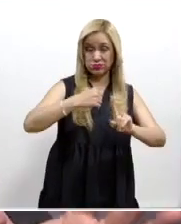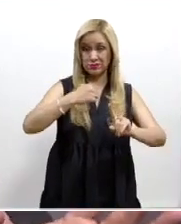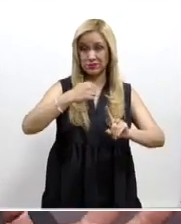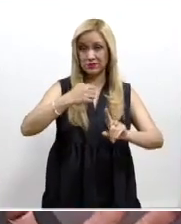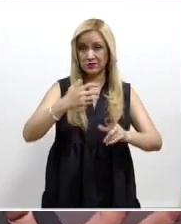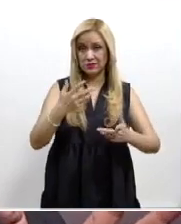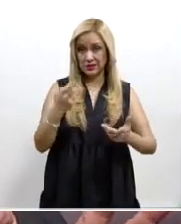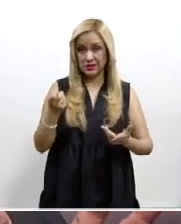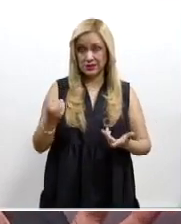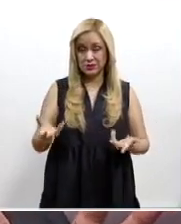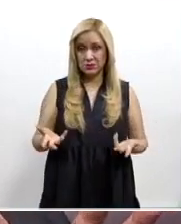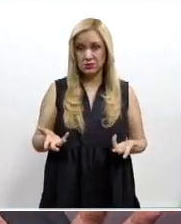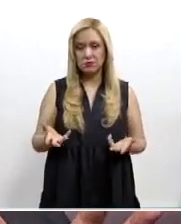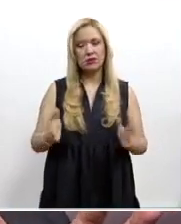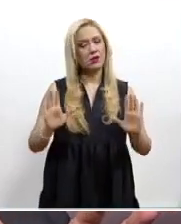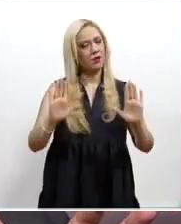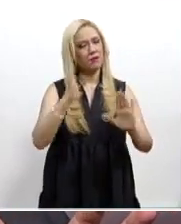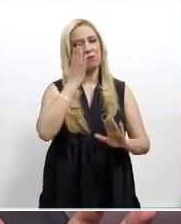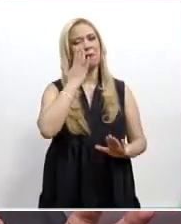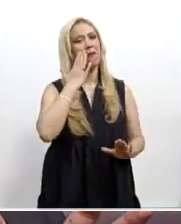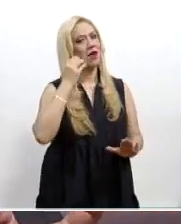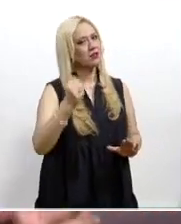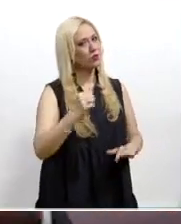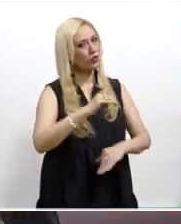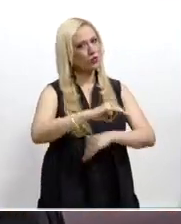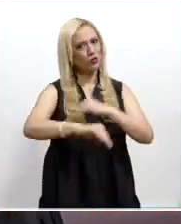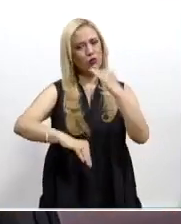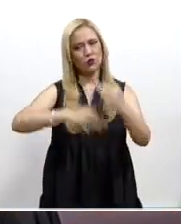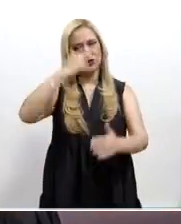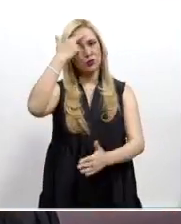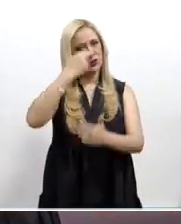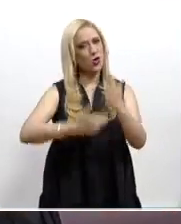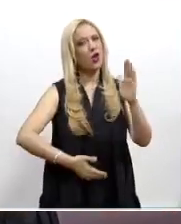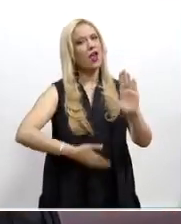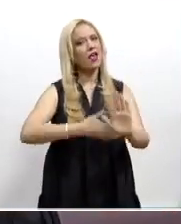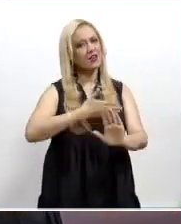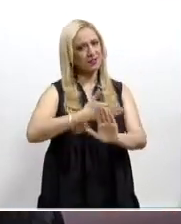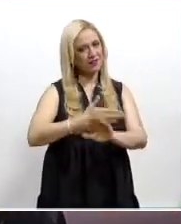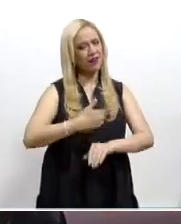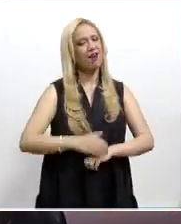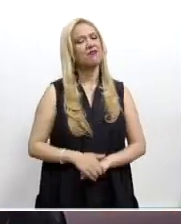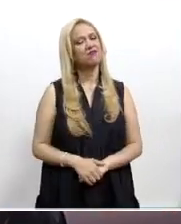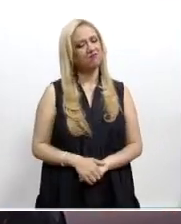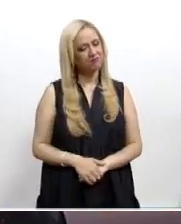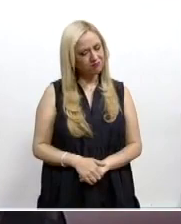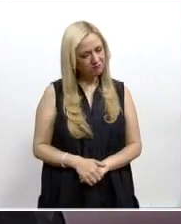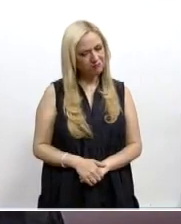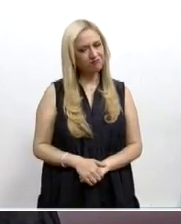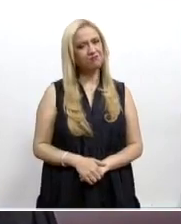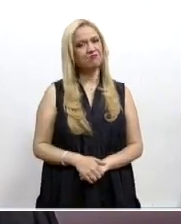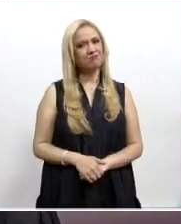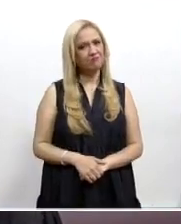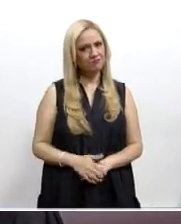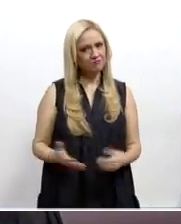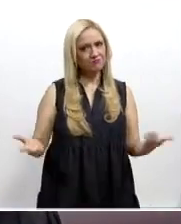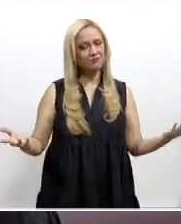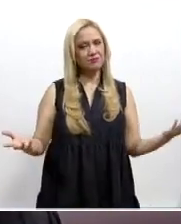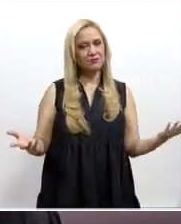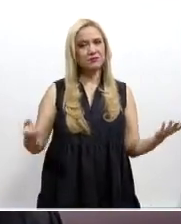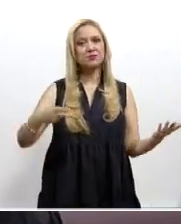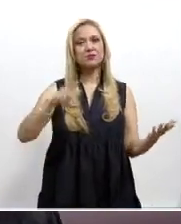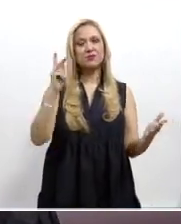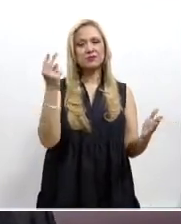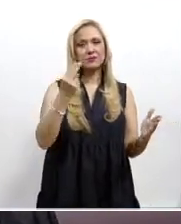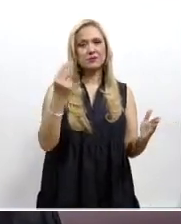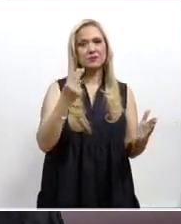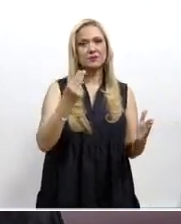Vero, todo el machismo es violento. La realidad es que es una forma de violencia, pero en realidad la invisibilizamos.